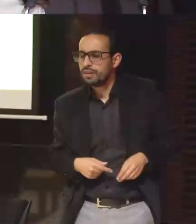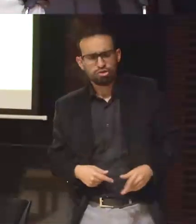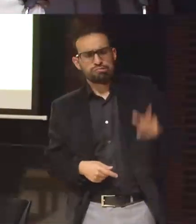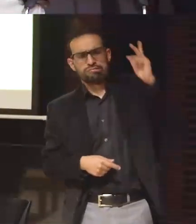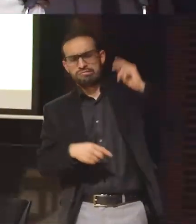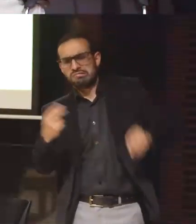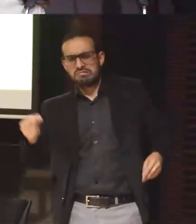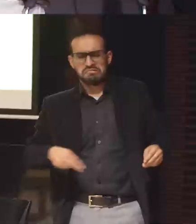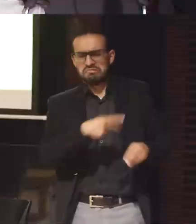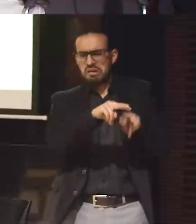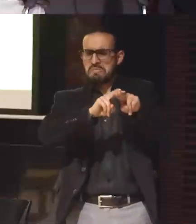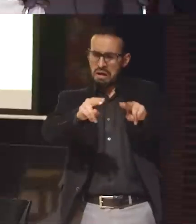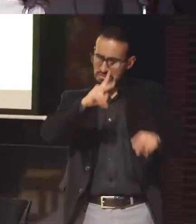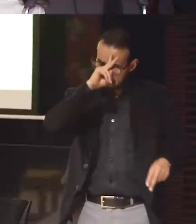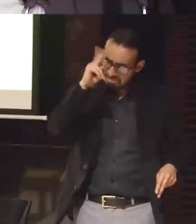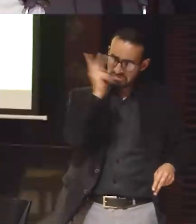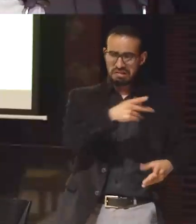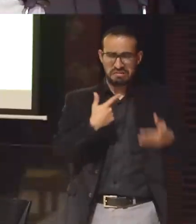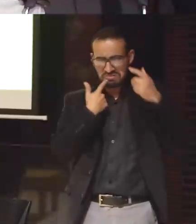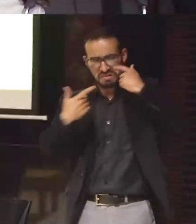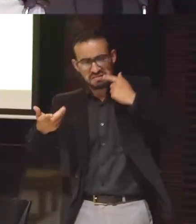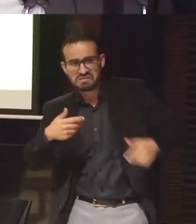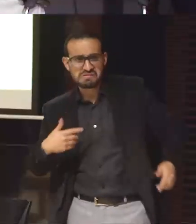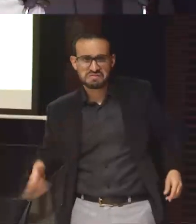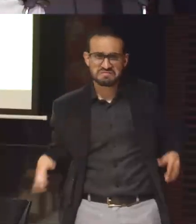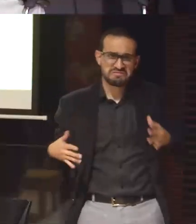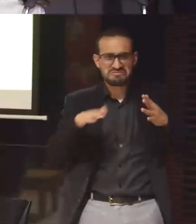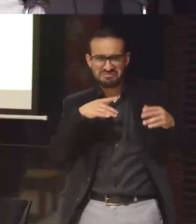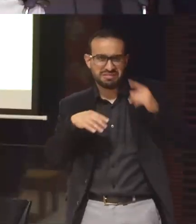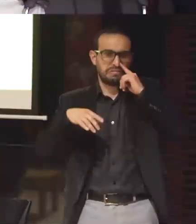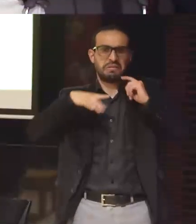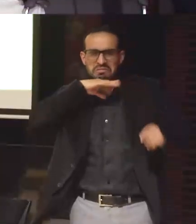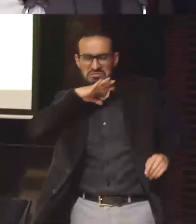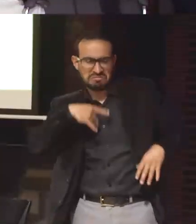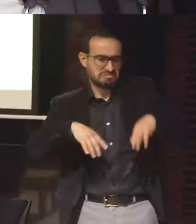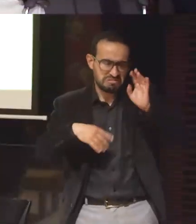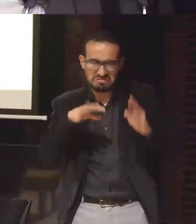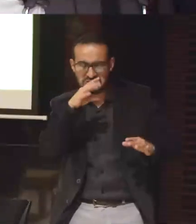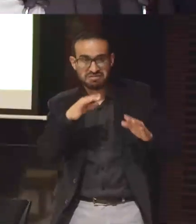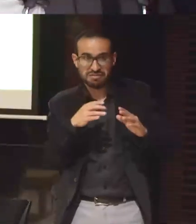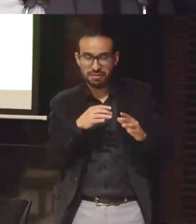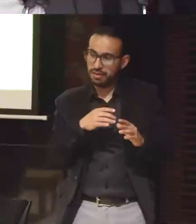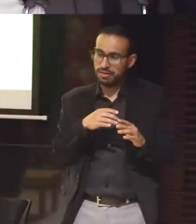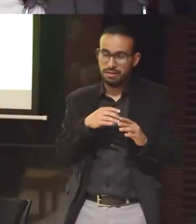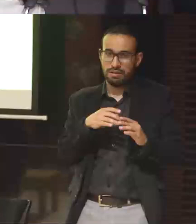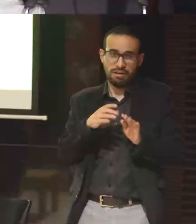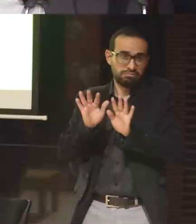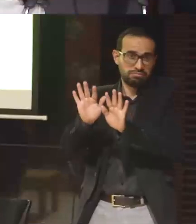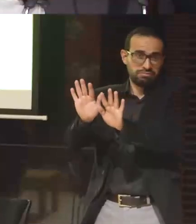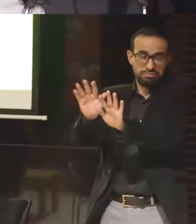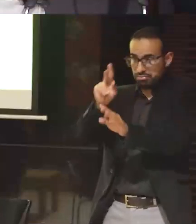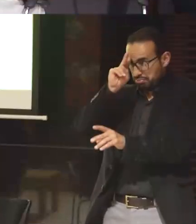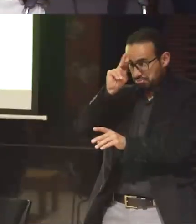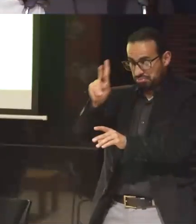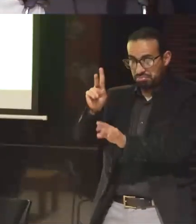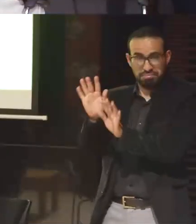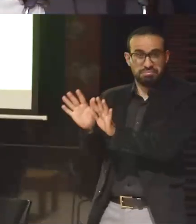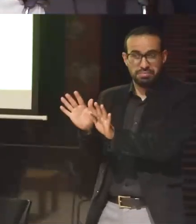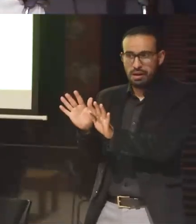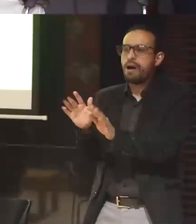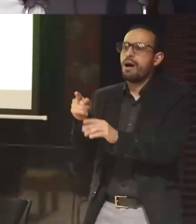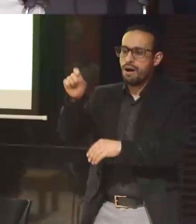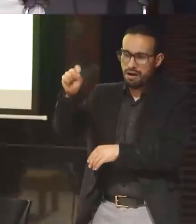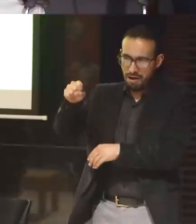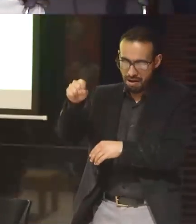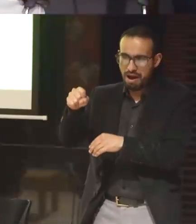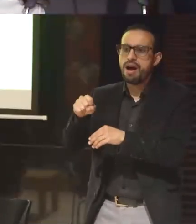sé más. No, tienen sus lenguajes, y tienen sus códigos, y tienen sus formas, y creo que qué mejor manera que en los propios canales de quienes habitan